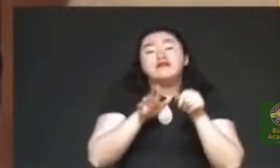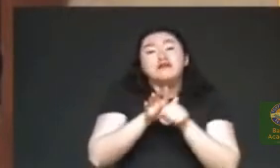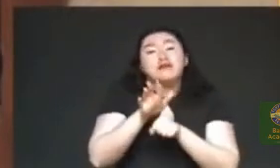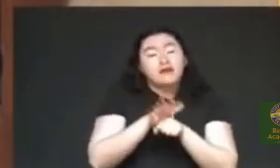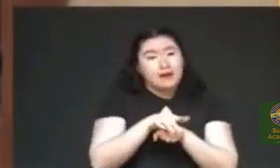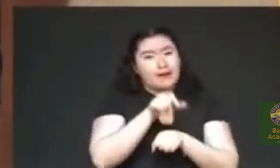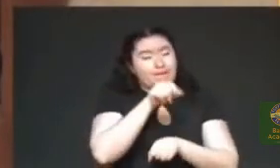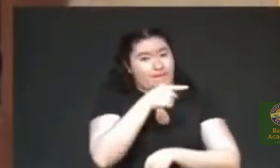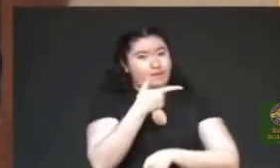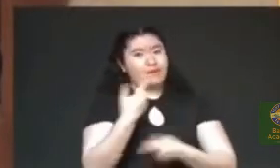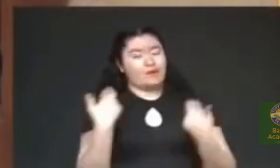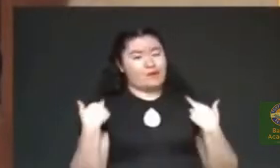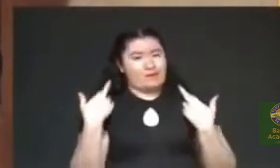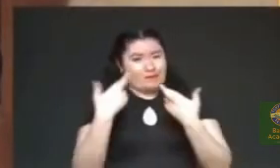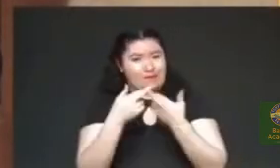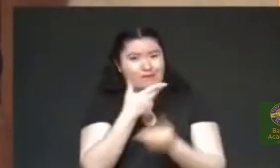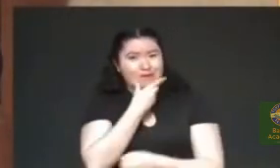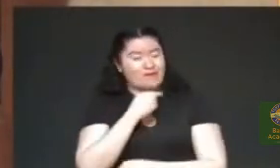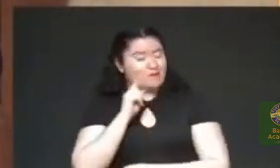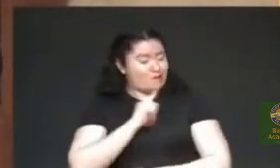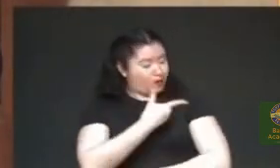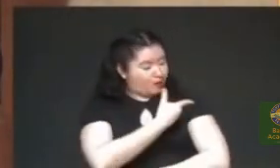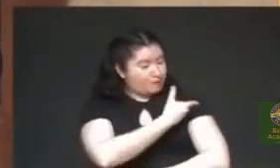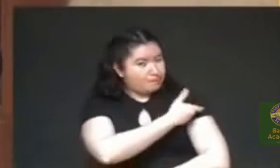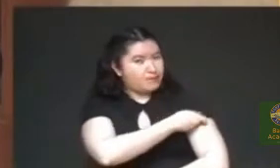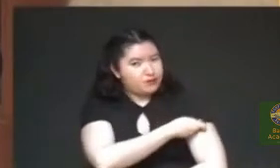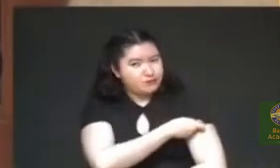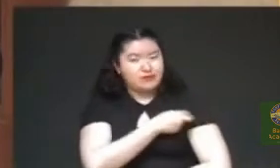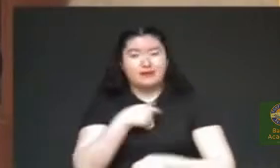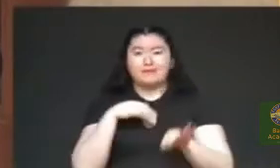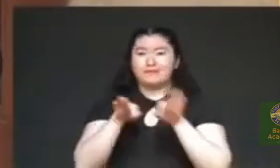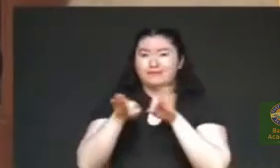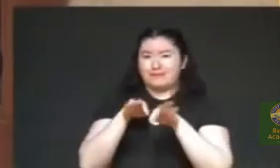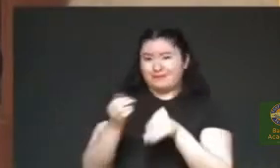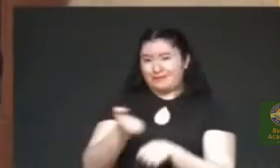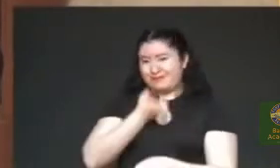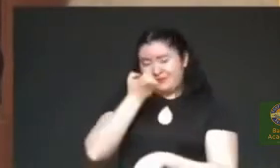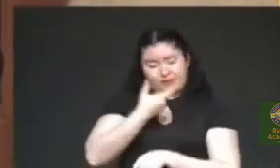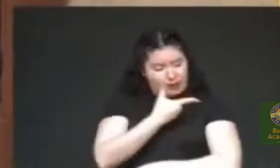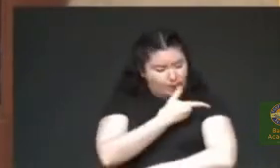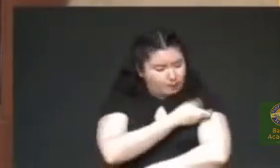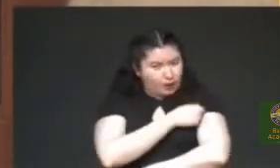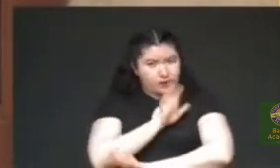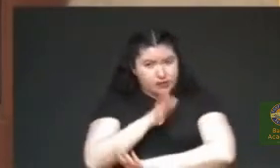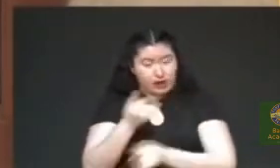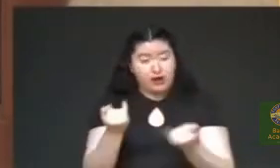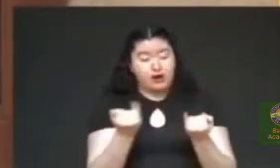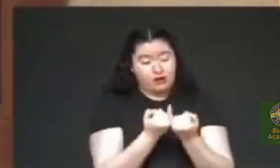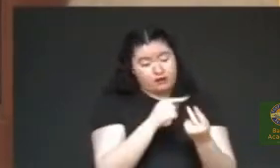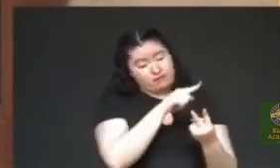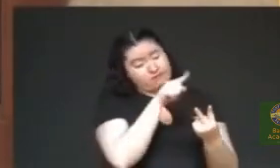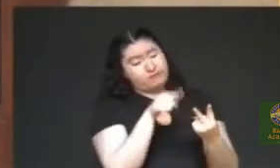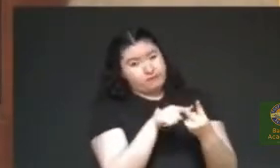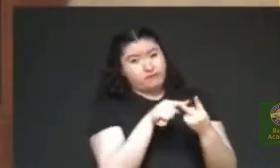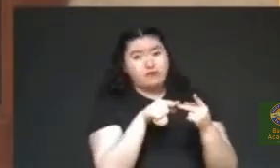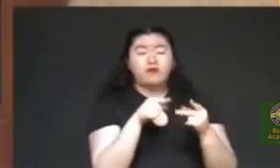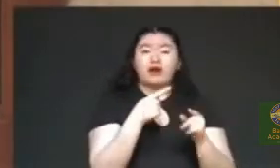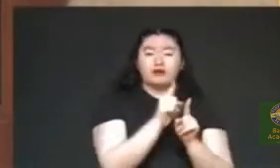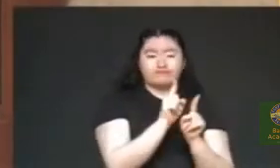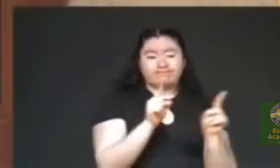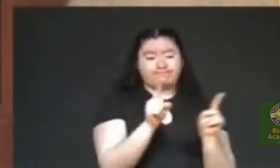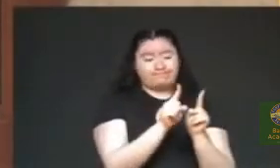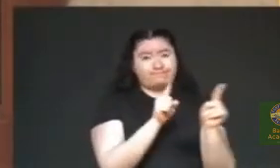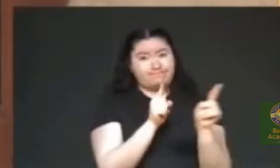la vacunación completa de maestras y maestros y personal administrativo en la escuela, junto con una tasa altísima